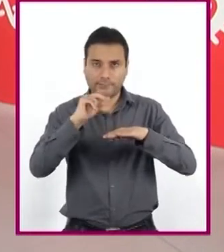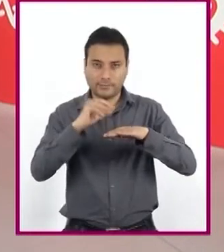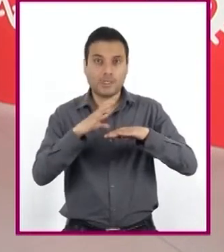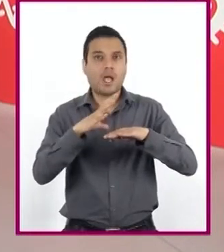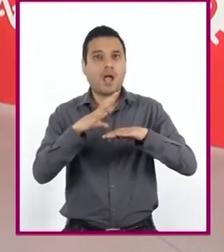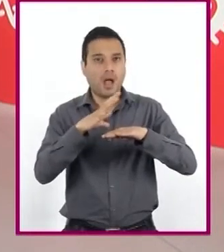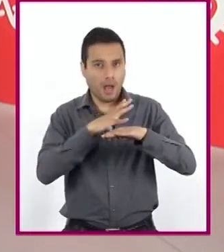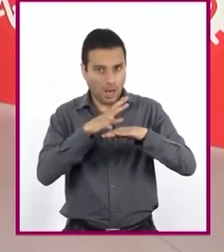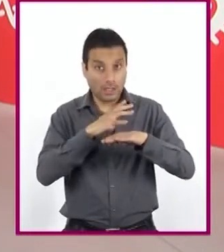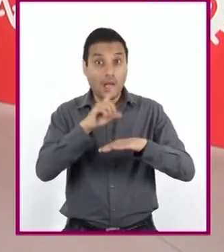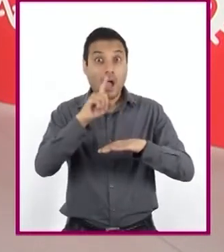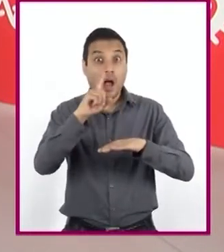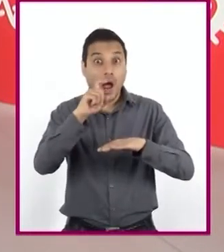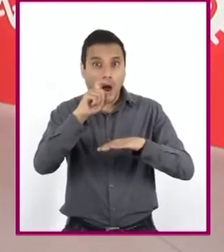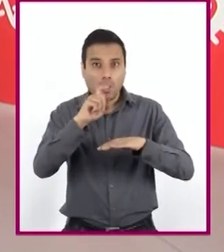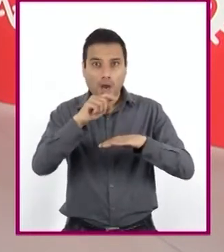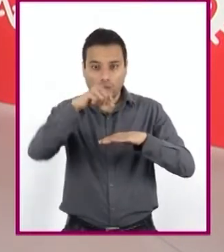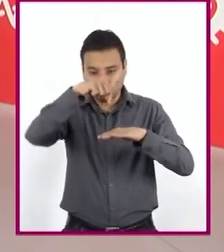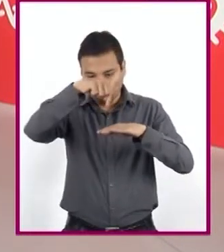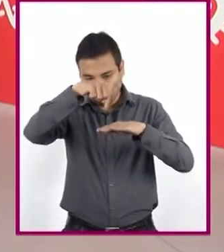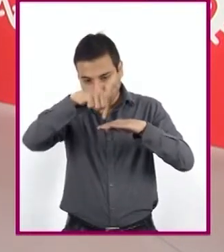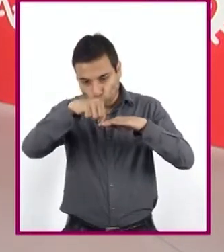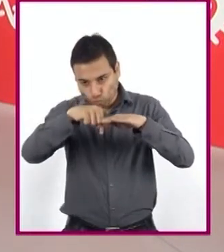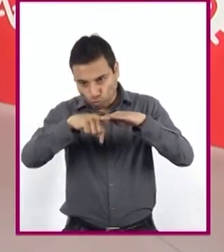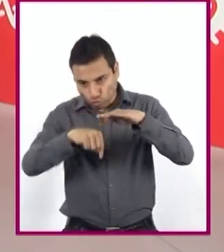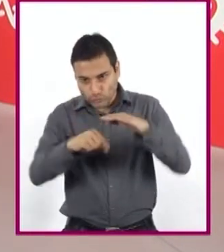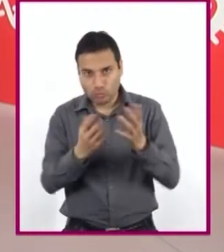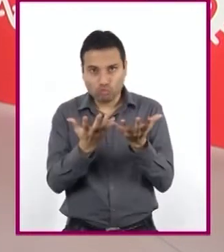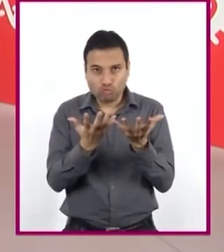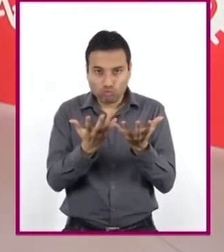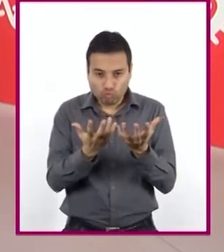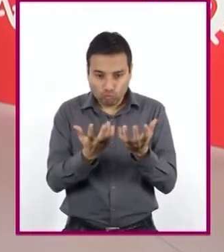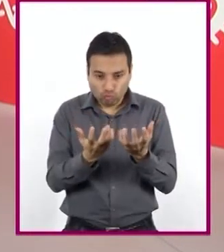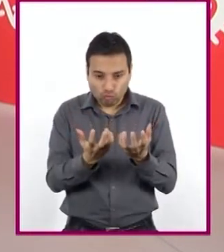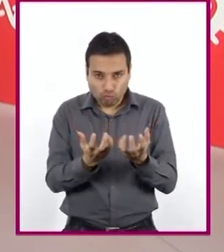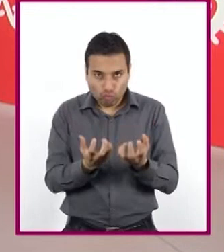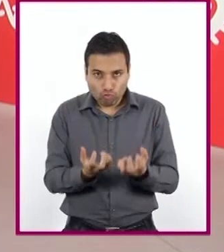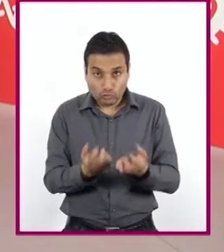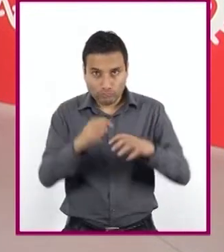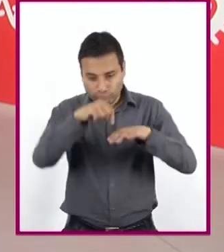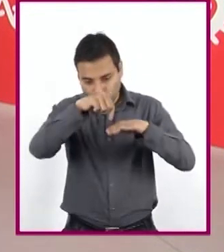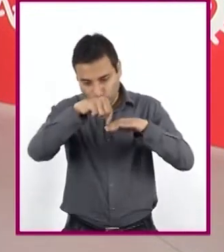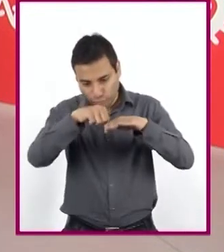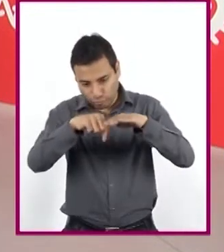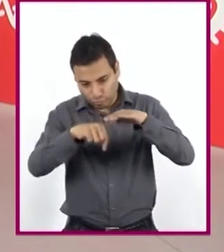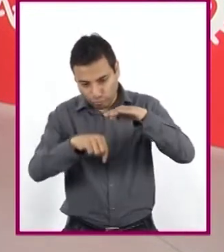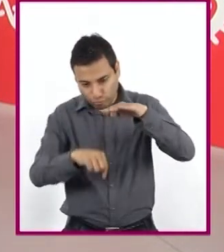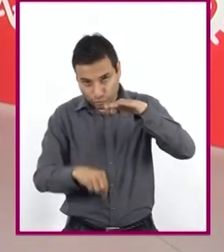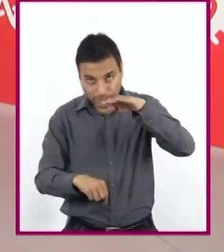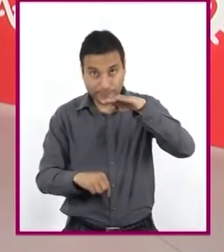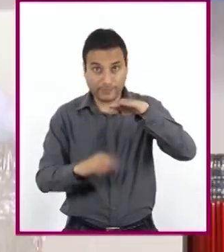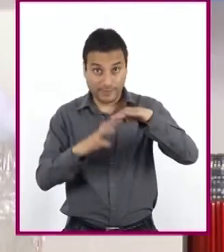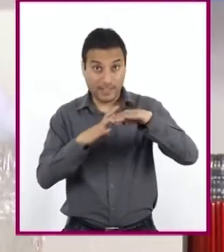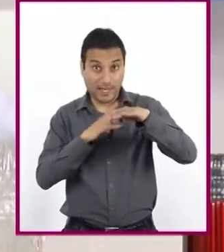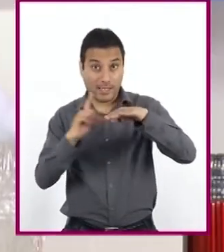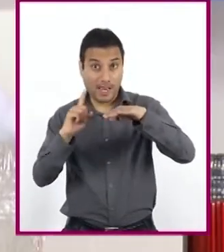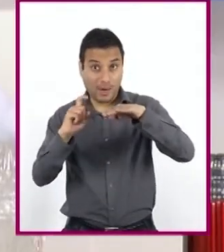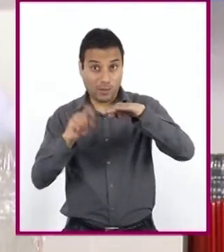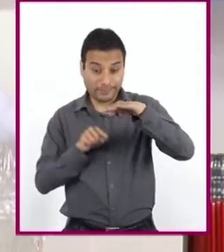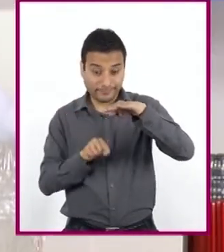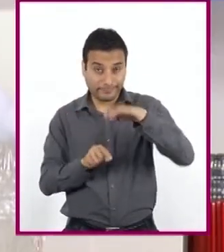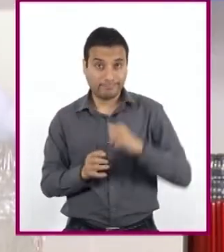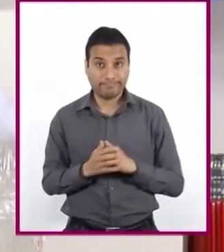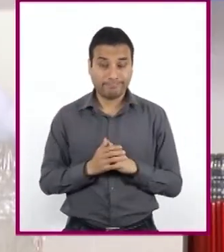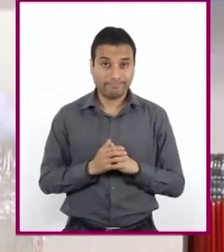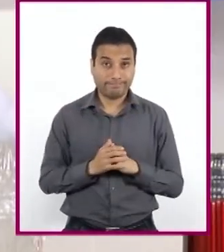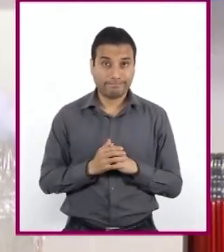de ella que alcanza el suelo, penetra a través de sus poros y pasa a ser subterránea.